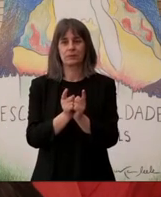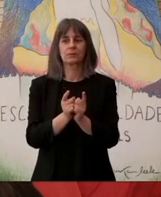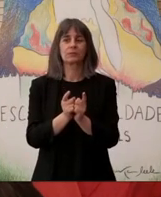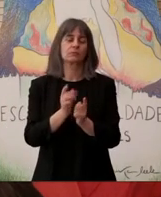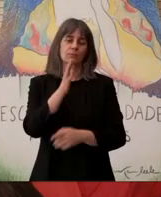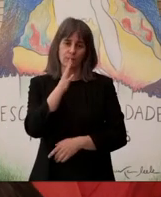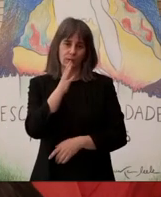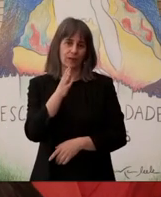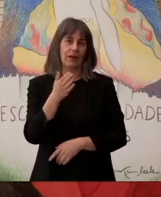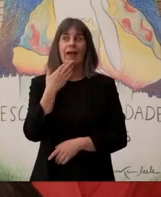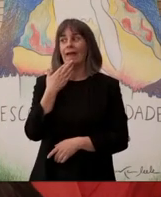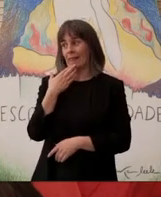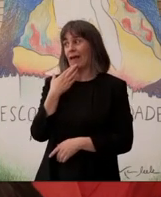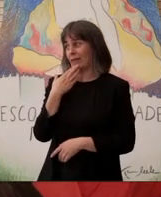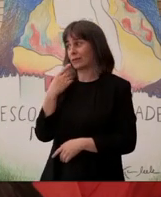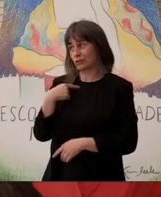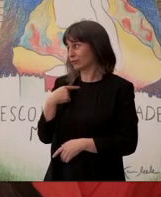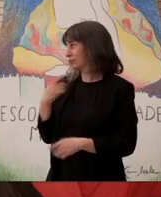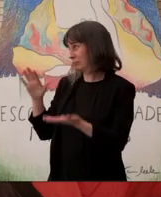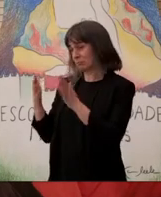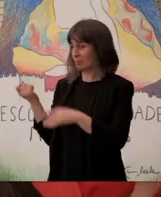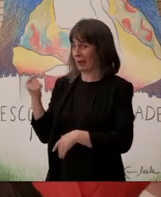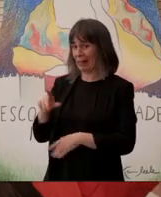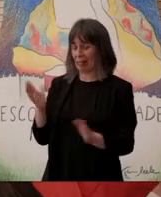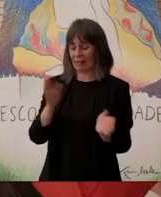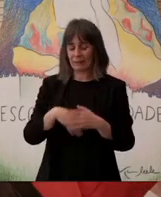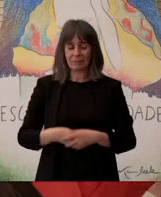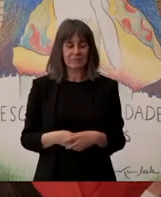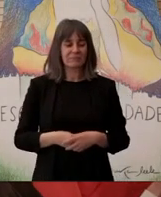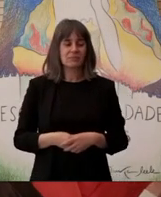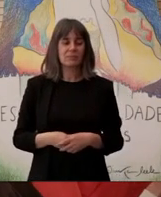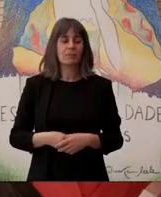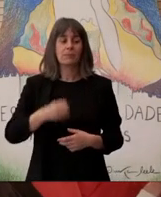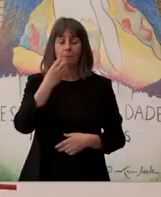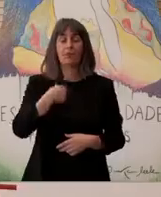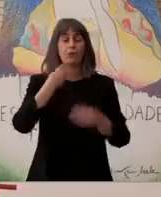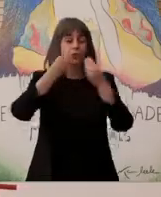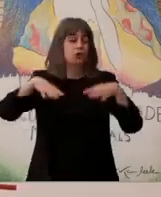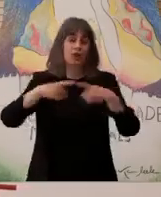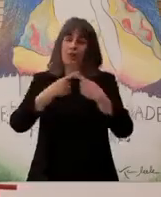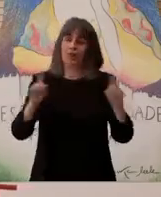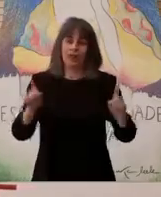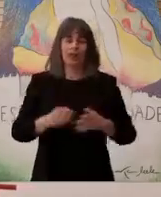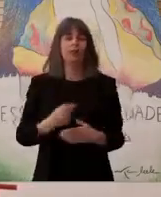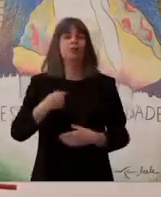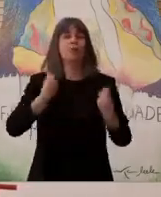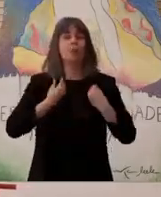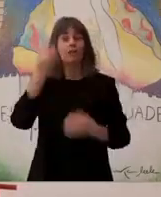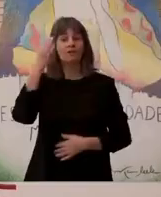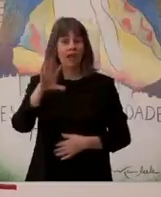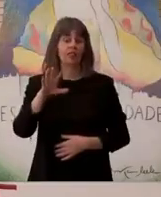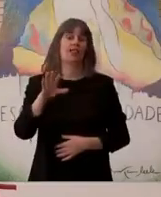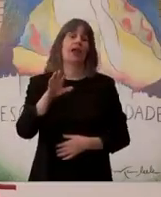por edad que estoy muy próxima de ti así pero bueno si eu tengo una historia diferente Es verdad que viven en Francia